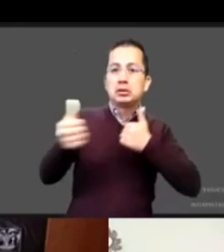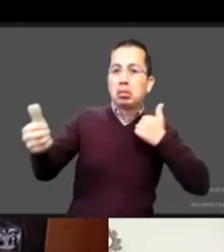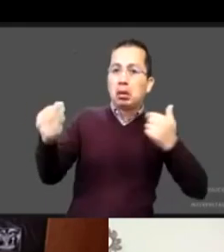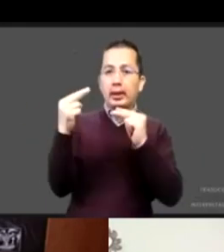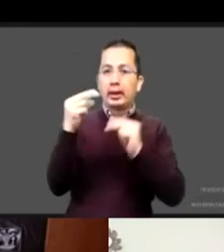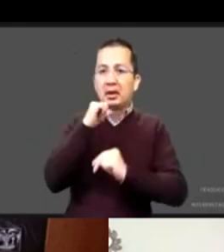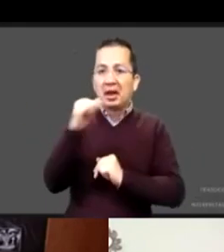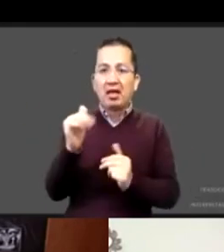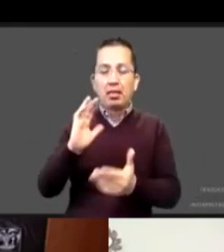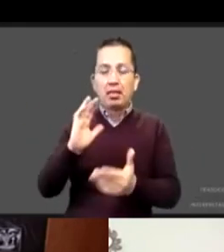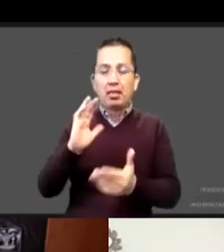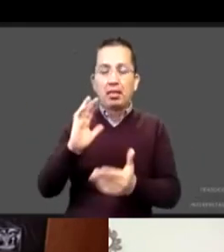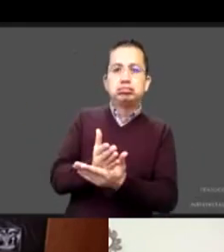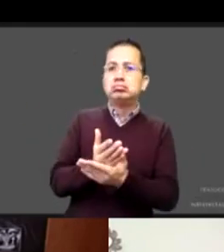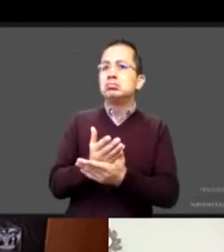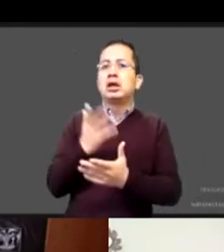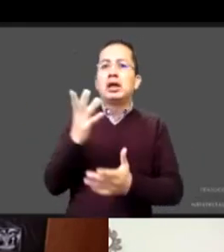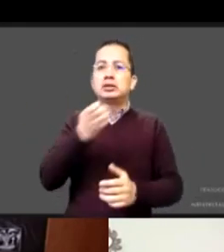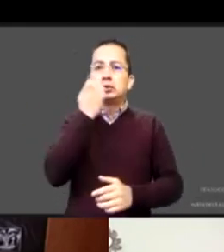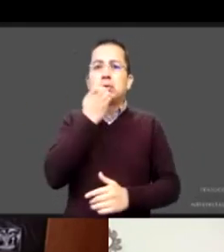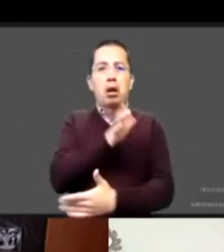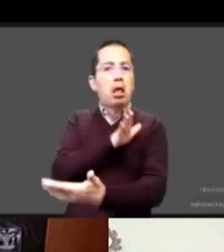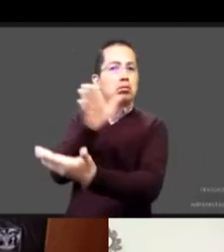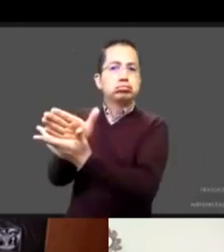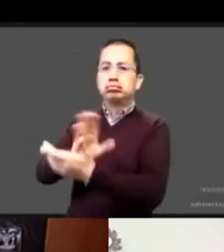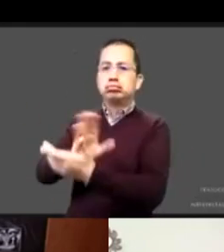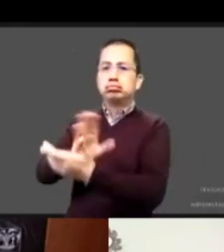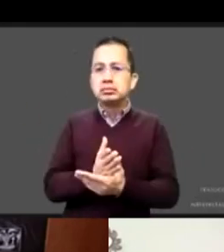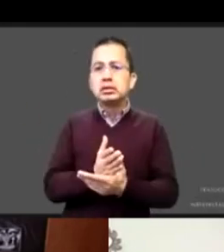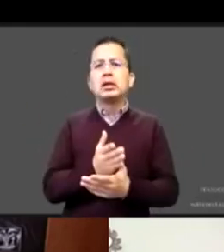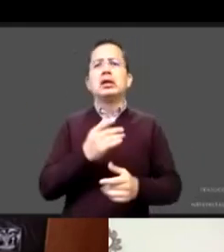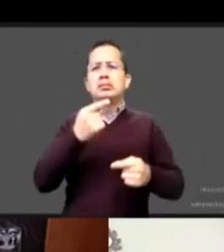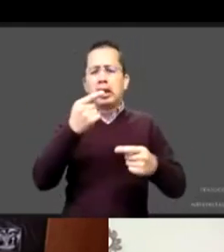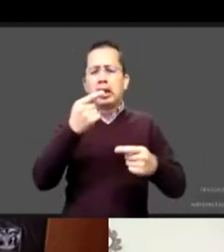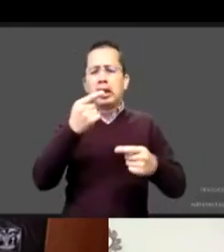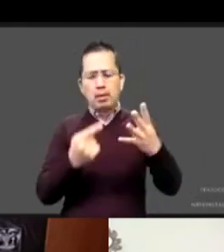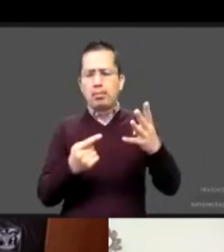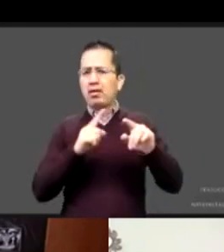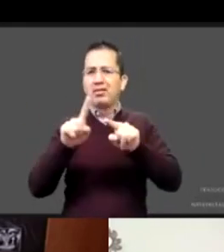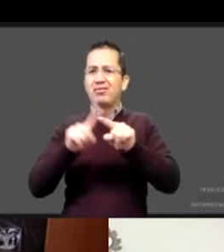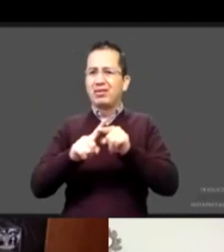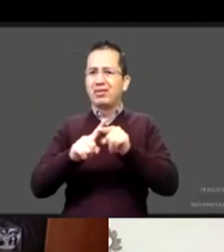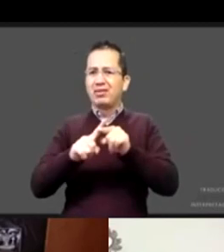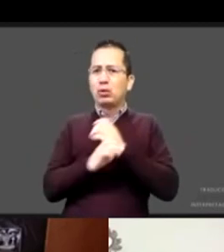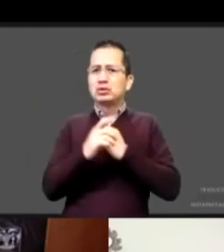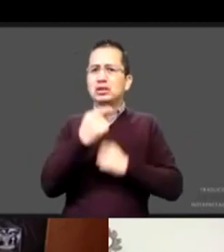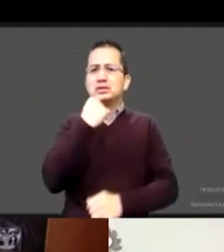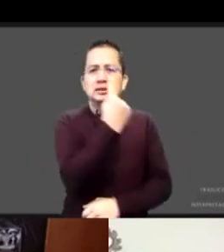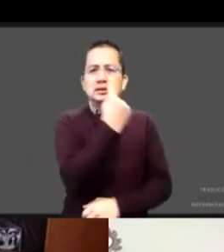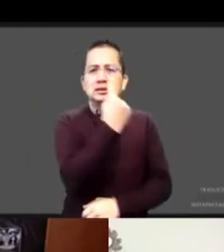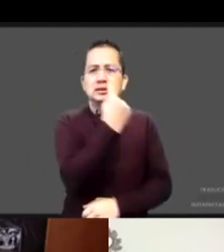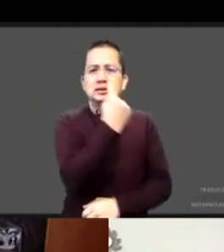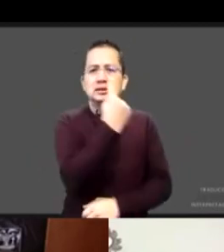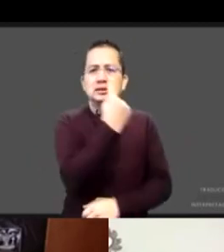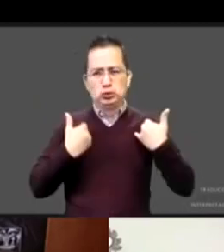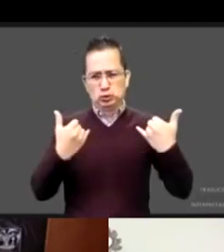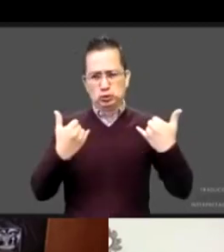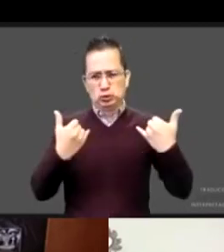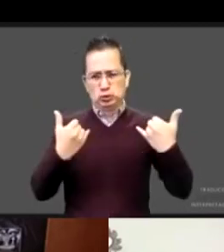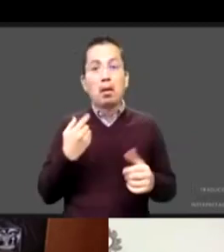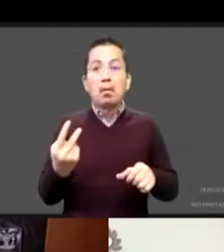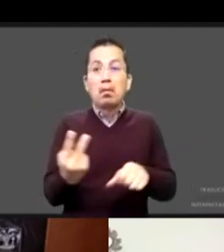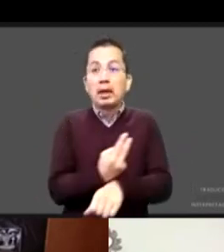Y demás que sabemos que está ocurriendo con niñas y niños y jóvenes. Frente a ello, ellas y ellos tienen